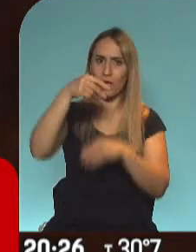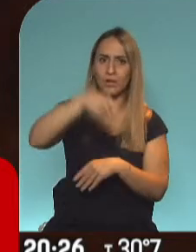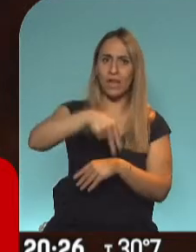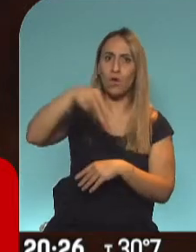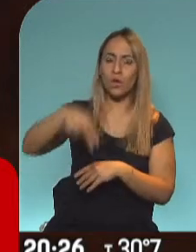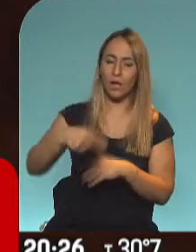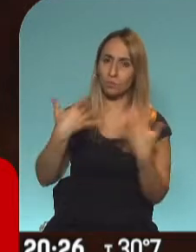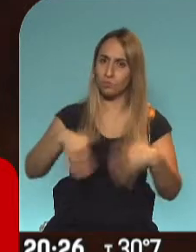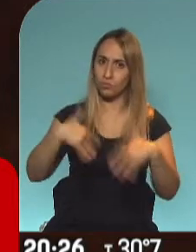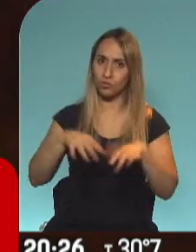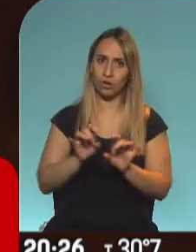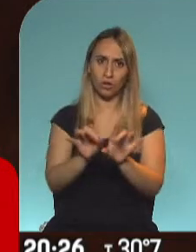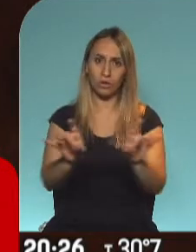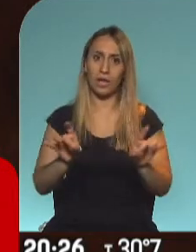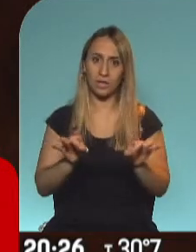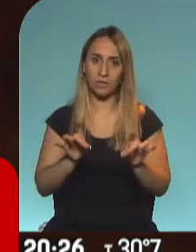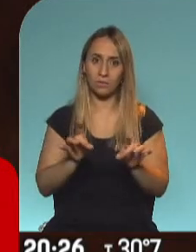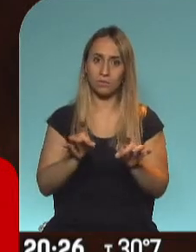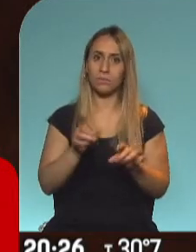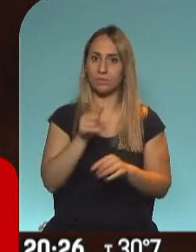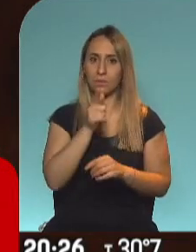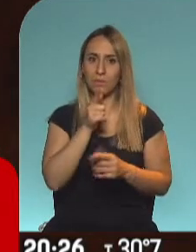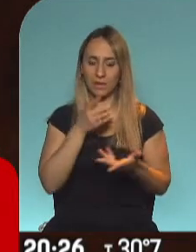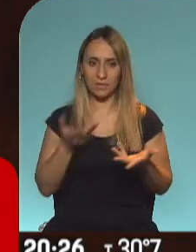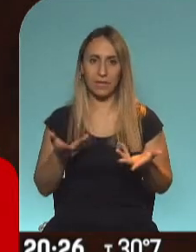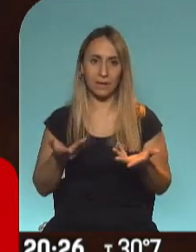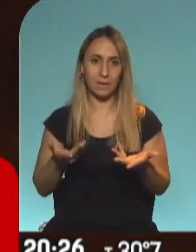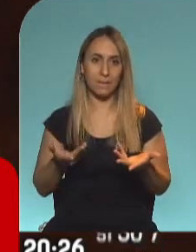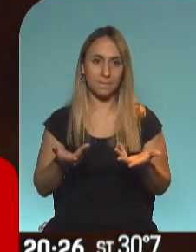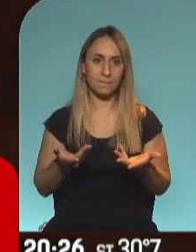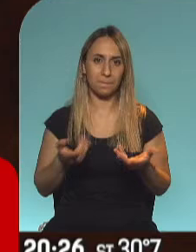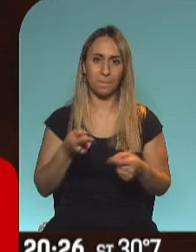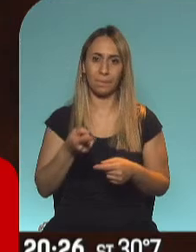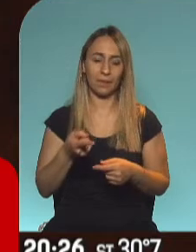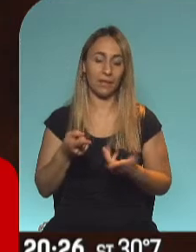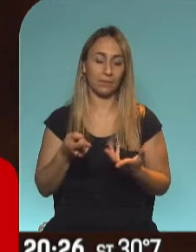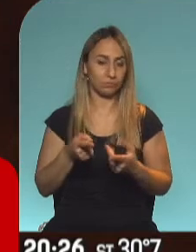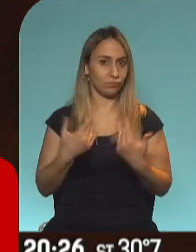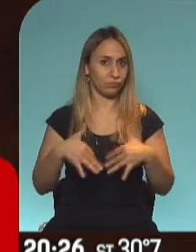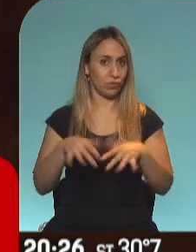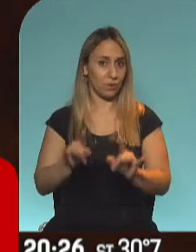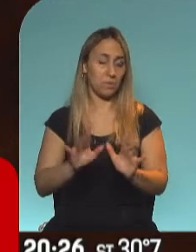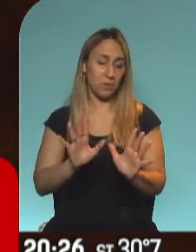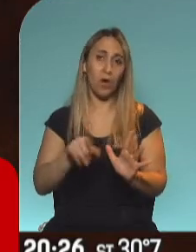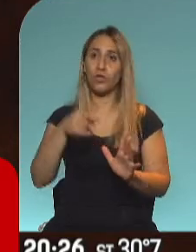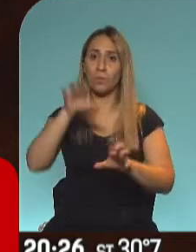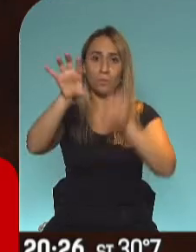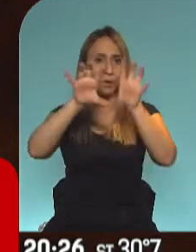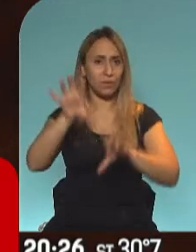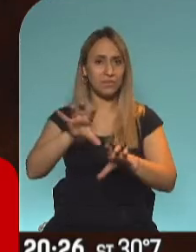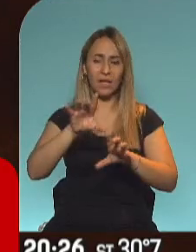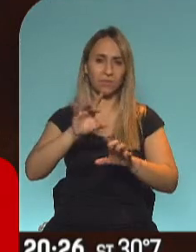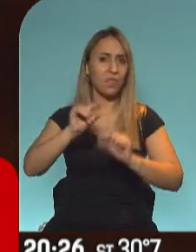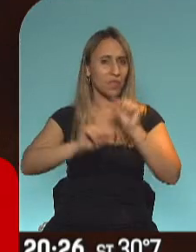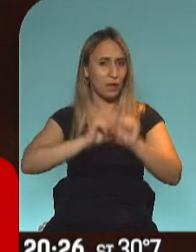casos. Creo que en ese sentido estamos ahí ante un tema y después el resto de las provincias siguen bajando. O sea,